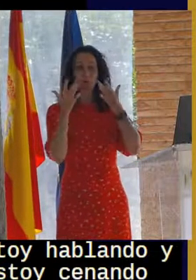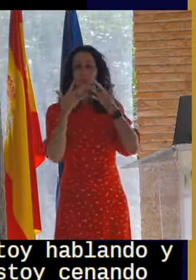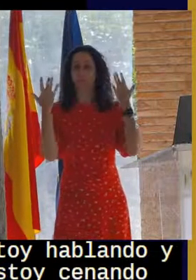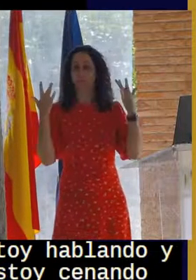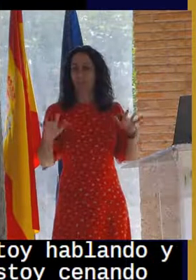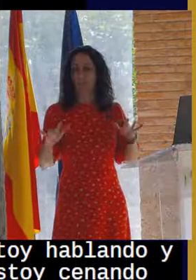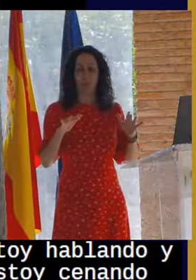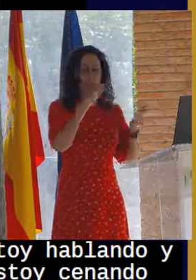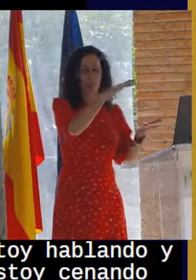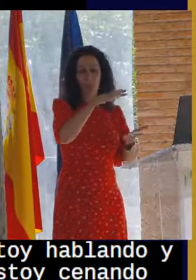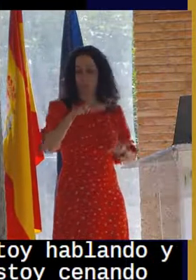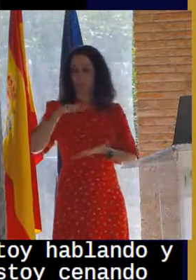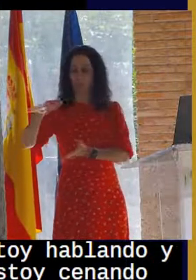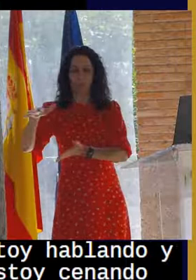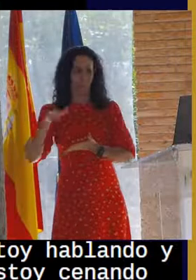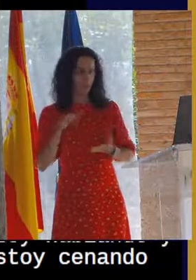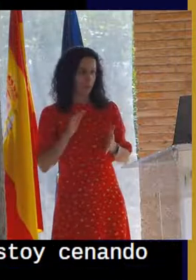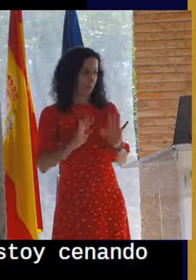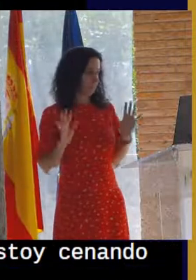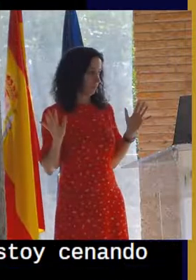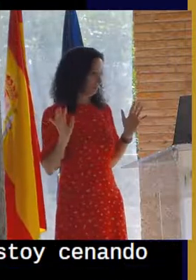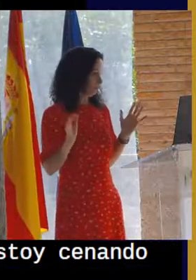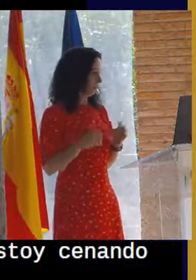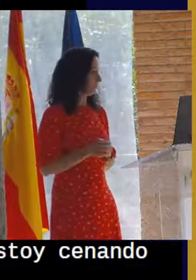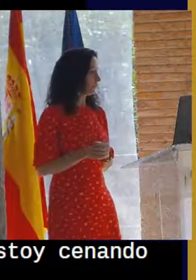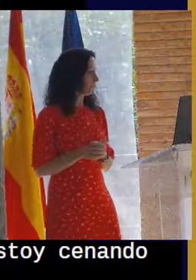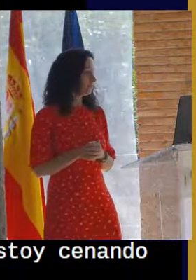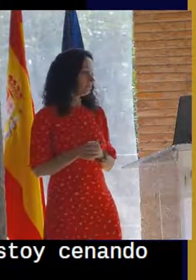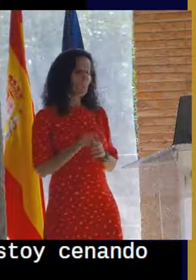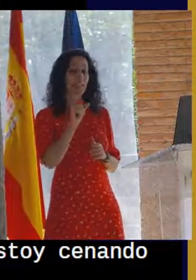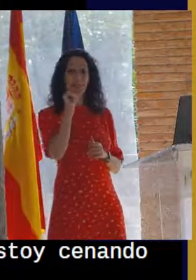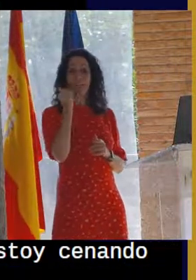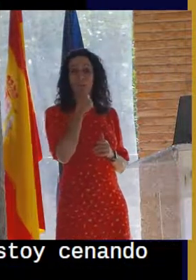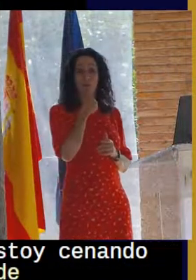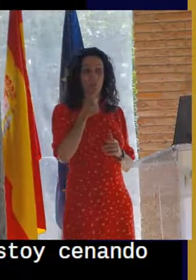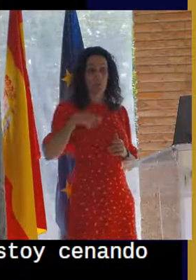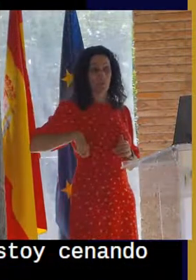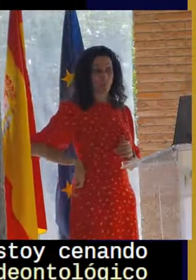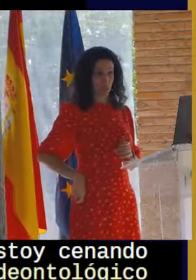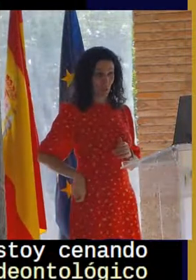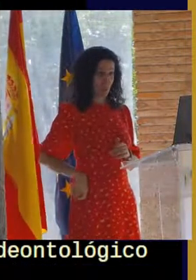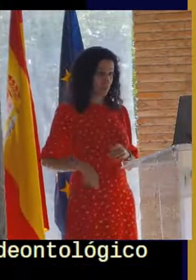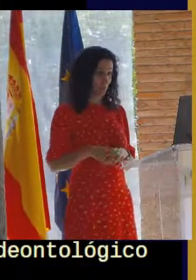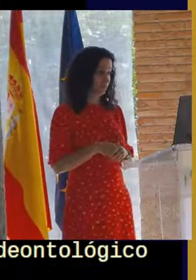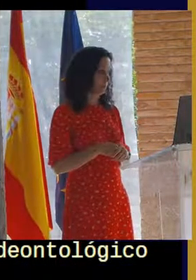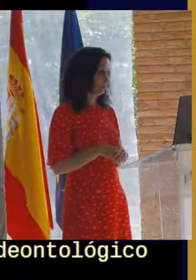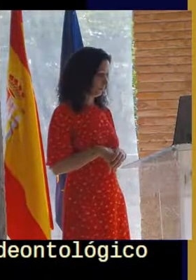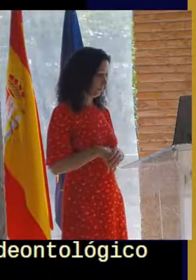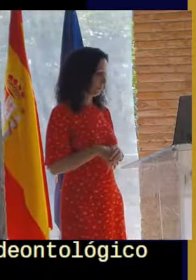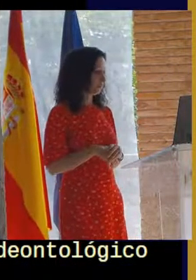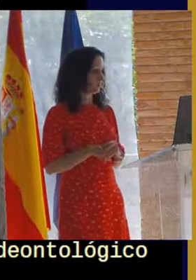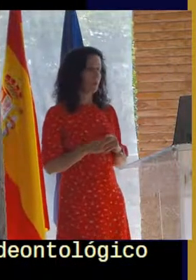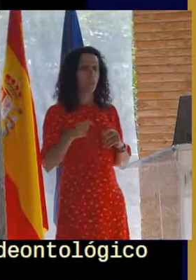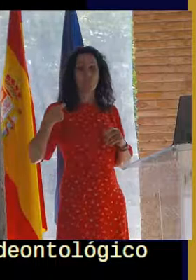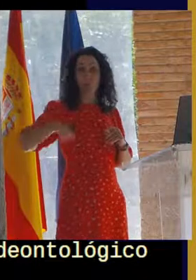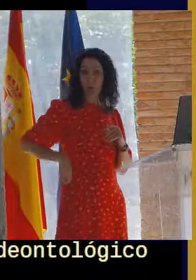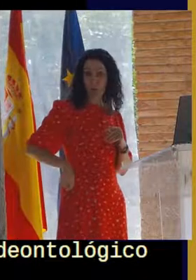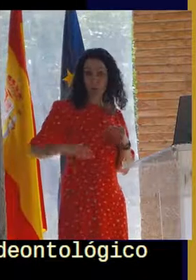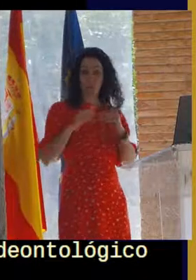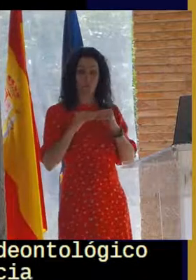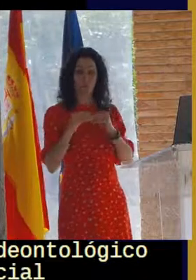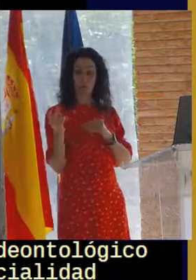signado eh las interpretes de lenguaj sinos tiene un código deontológico en el que se asegura la la neutralidad la